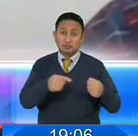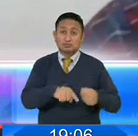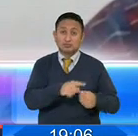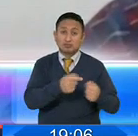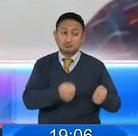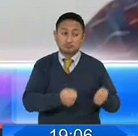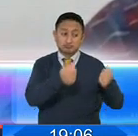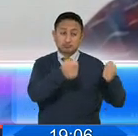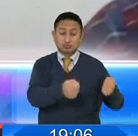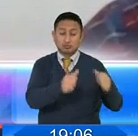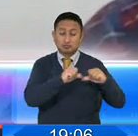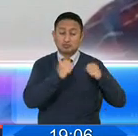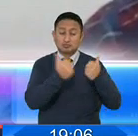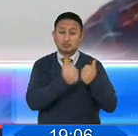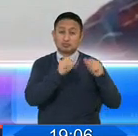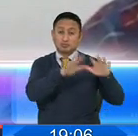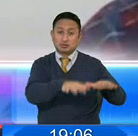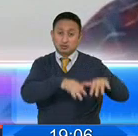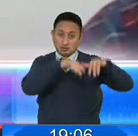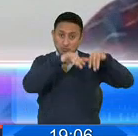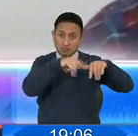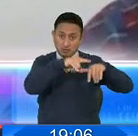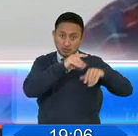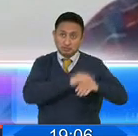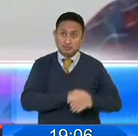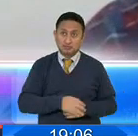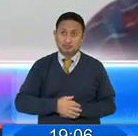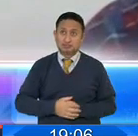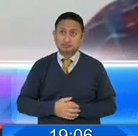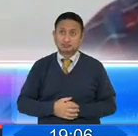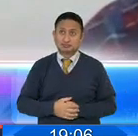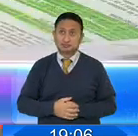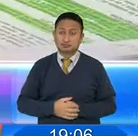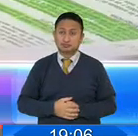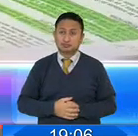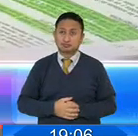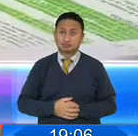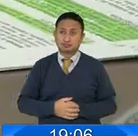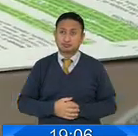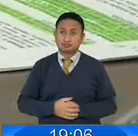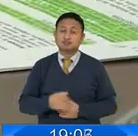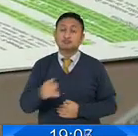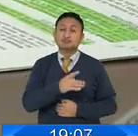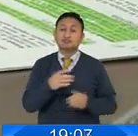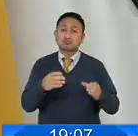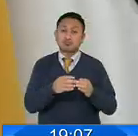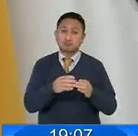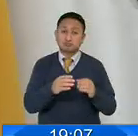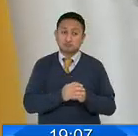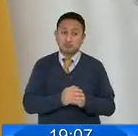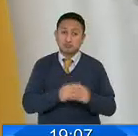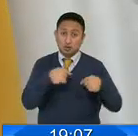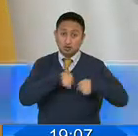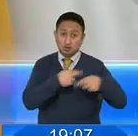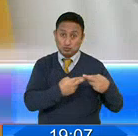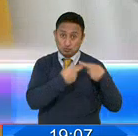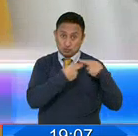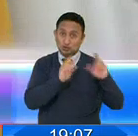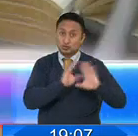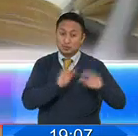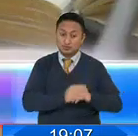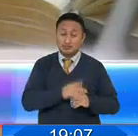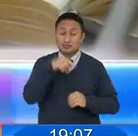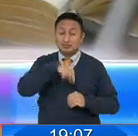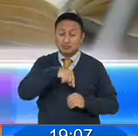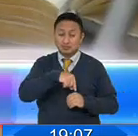inmediatamente por el Pleno de la Asamblea Nacional. Esta mesa no podrá actuar de oficio, pero dicen que esto no será